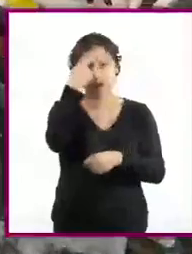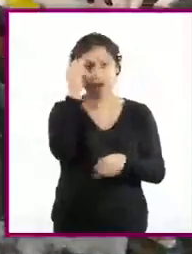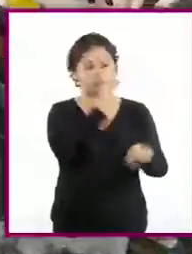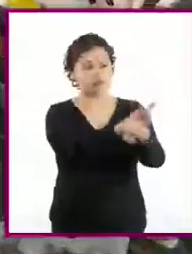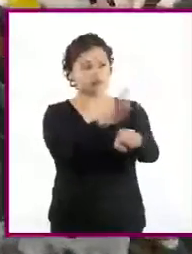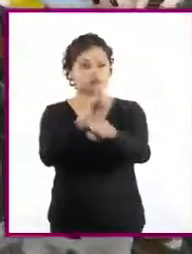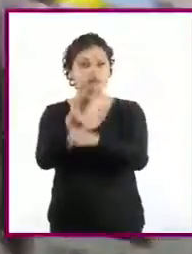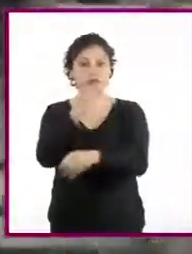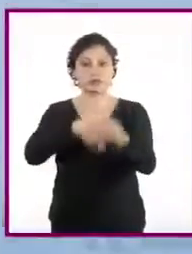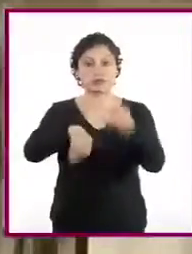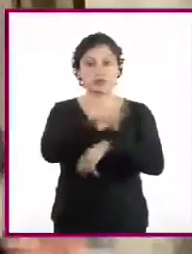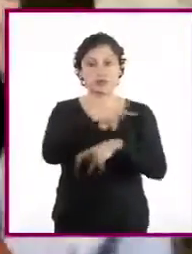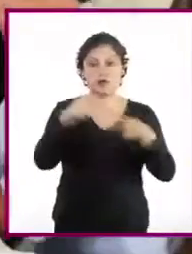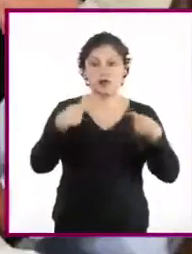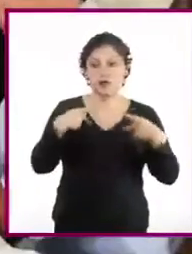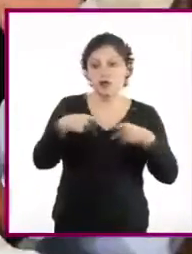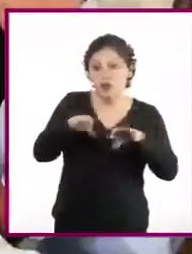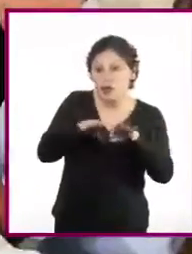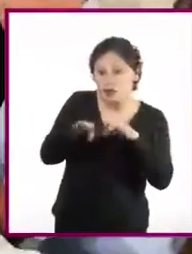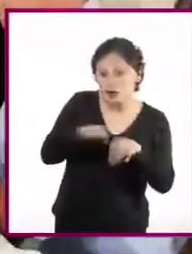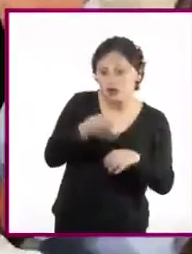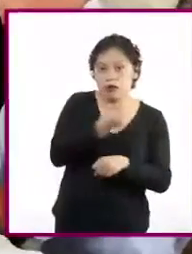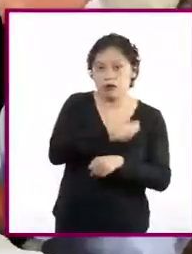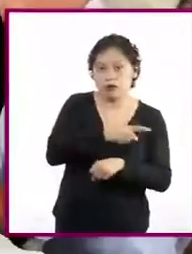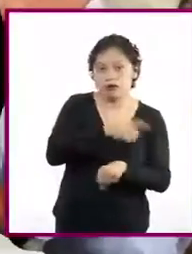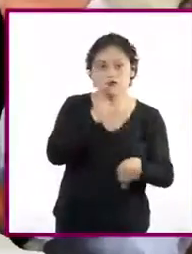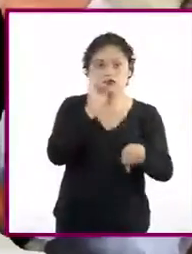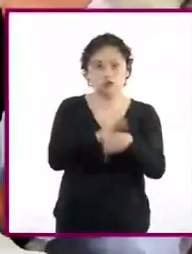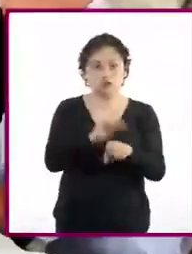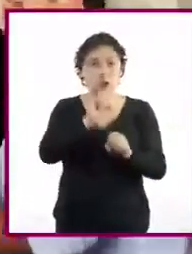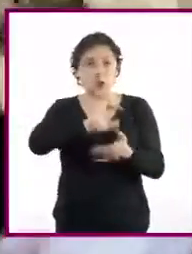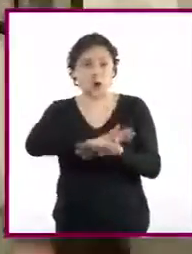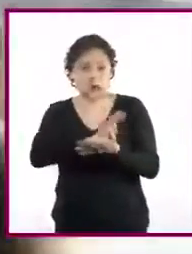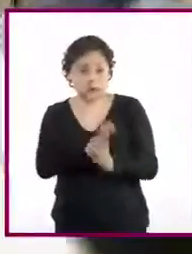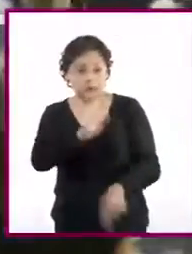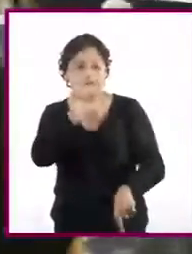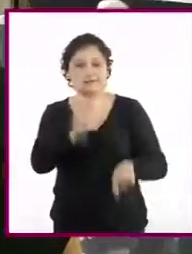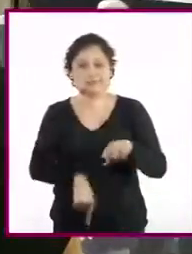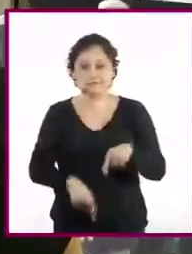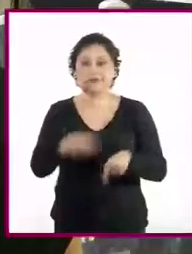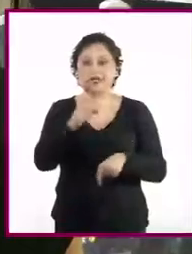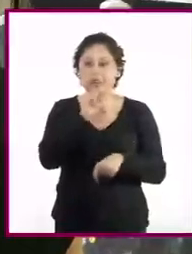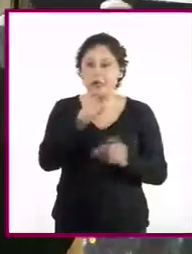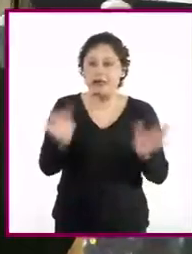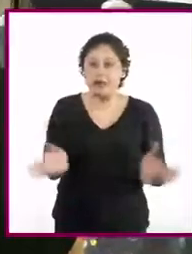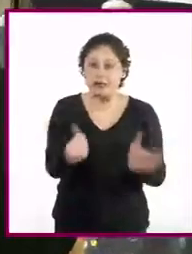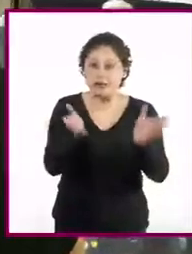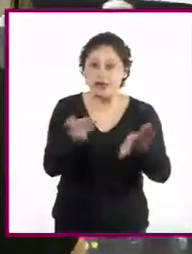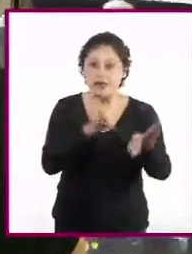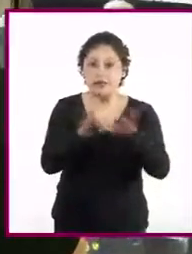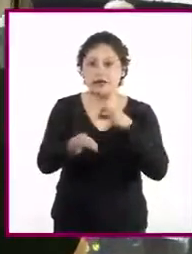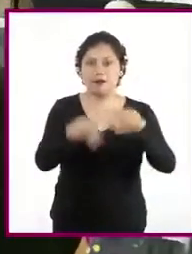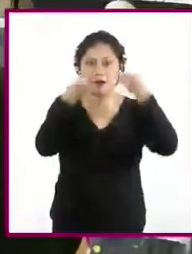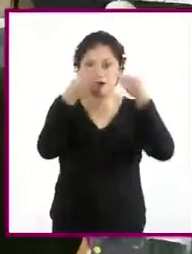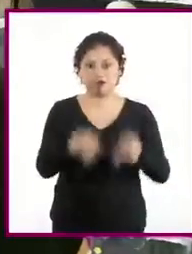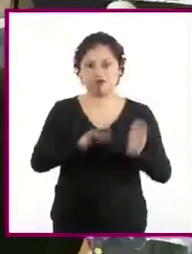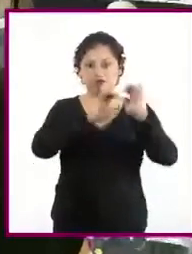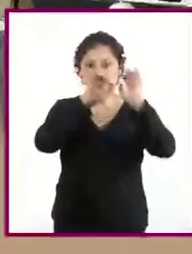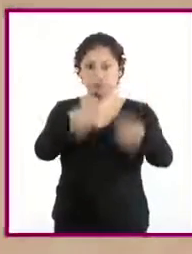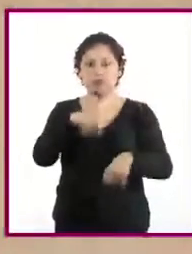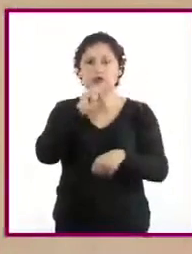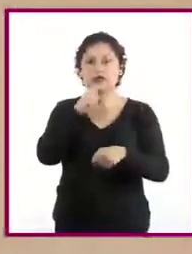a la salud, maltrato o discriminación. Además, promueve la creación de empleos formales y vigila las